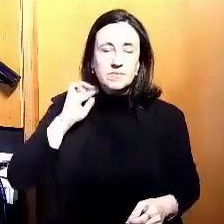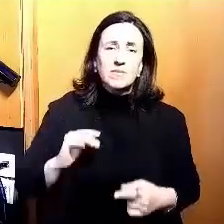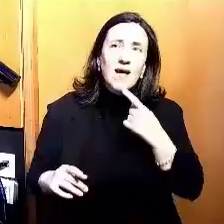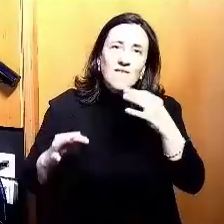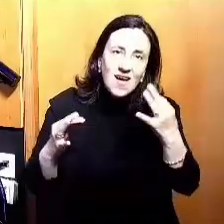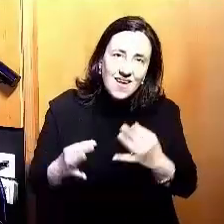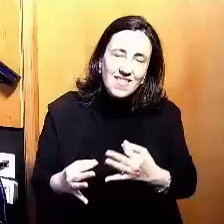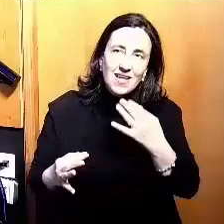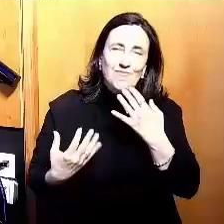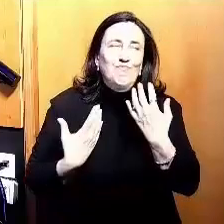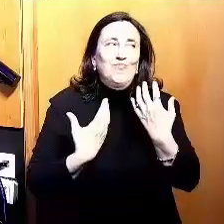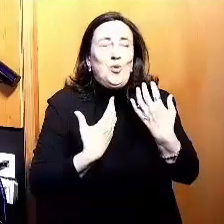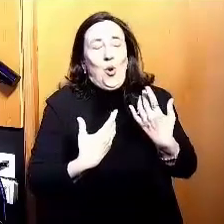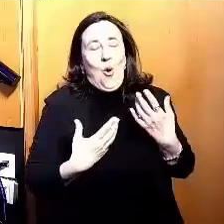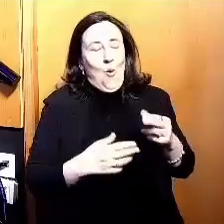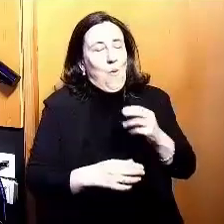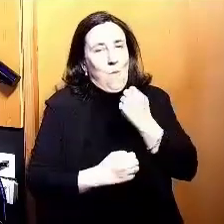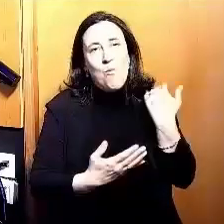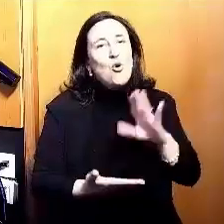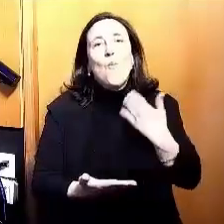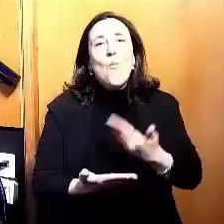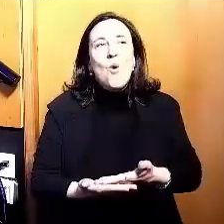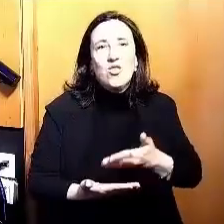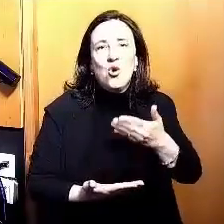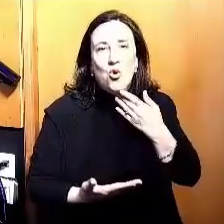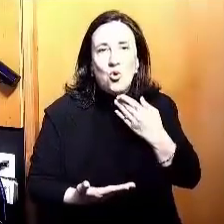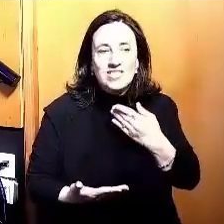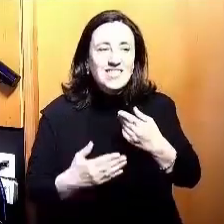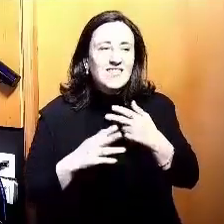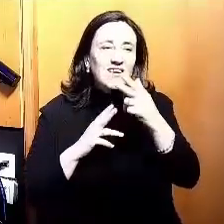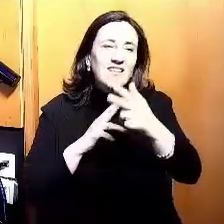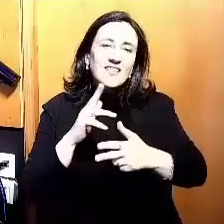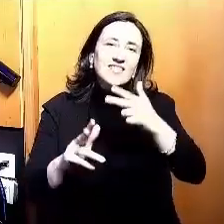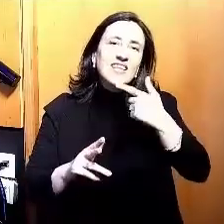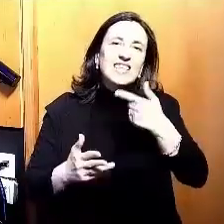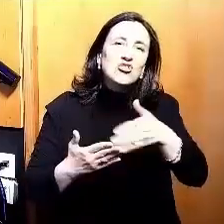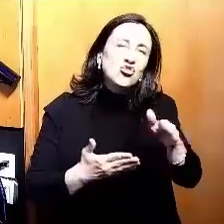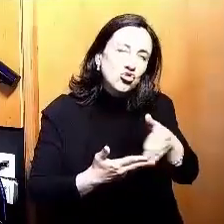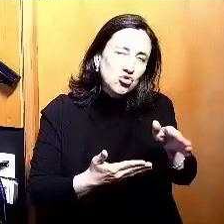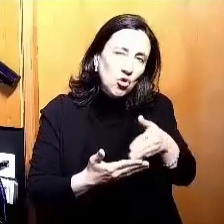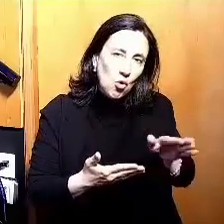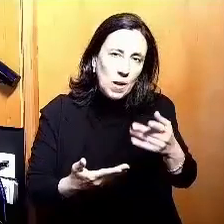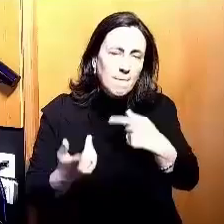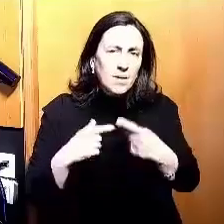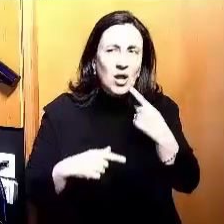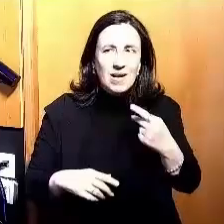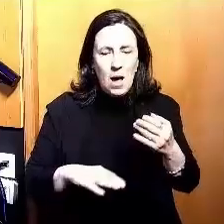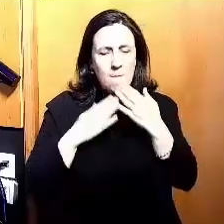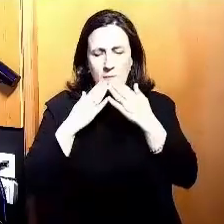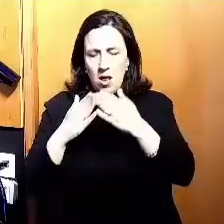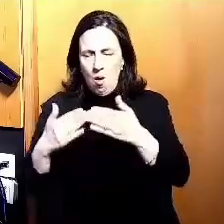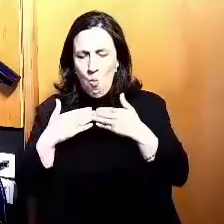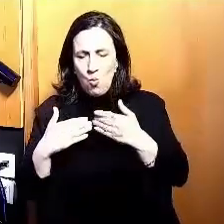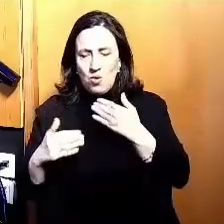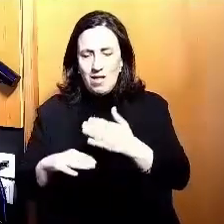Sí, quizás no sé si te puedo responder exactamente eso, qué sobra, pero me pasa eso de, incluso pensándolo con la pregunta anterior, como si nos estancamos,